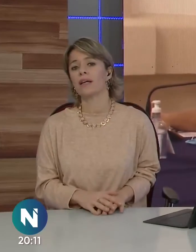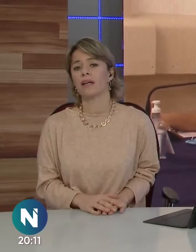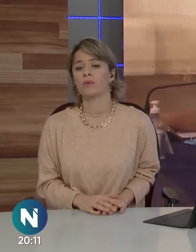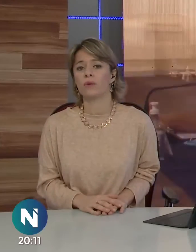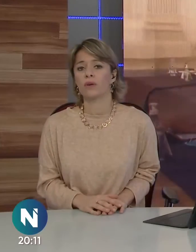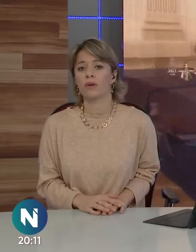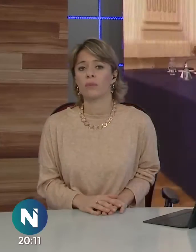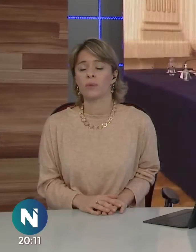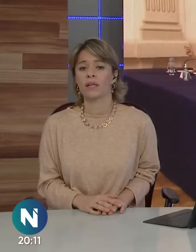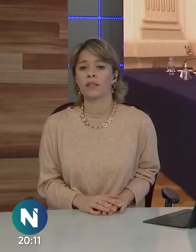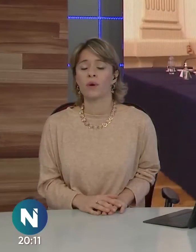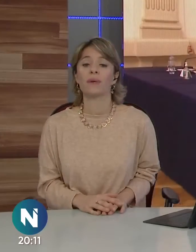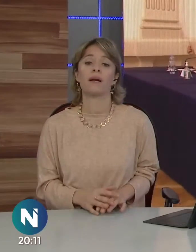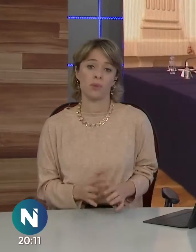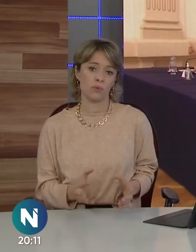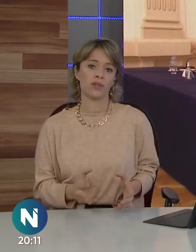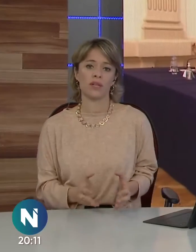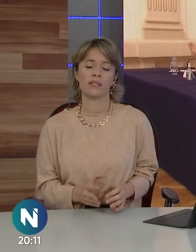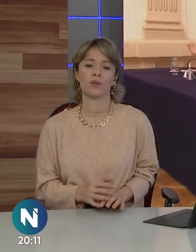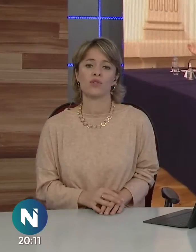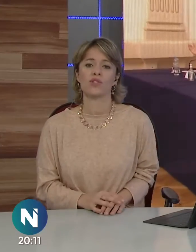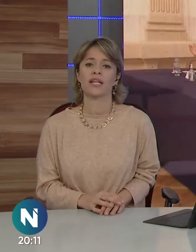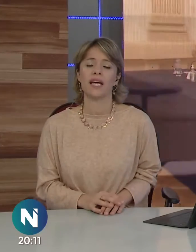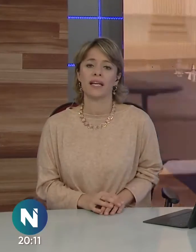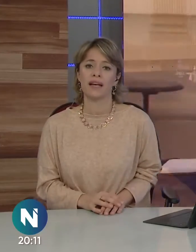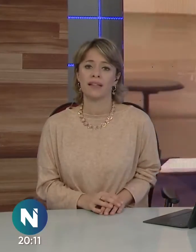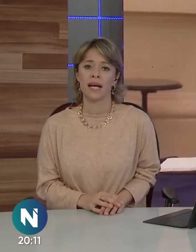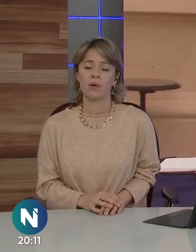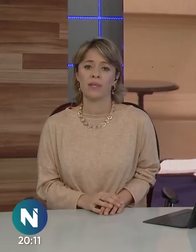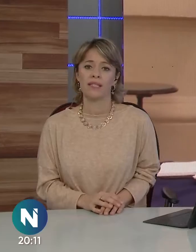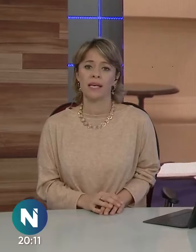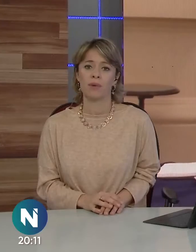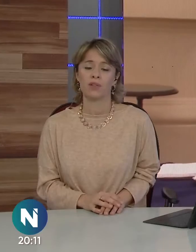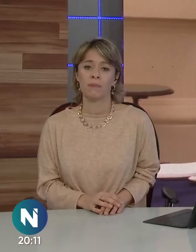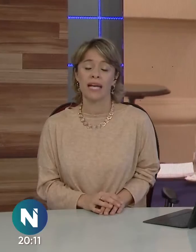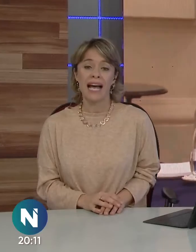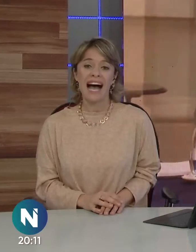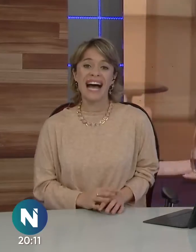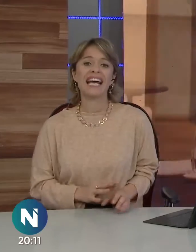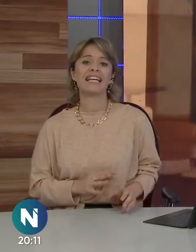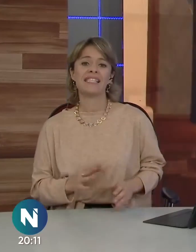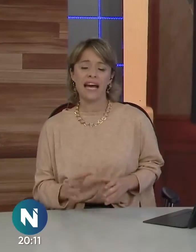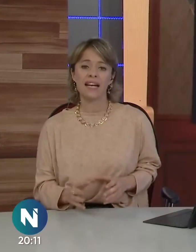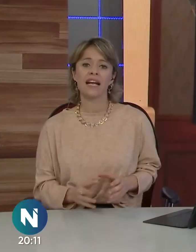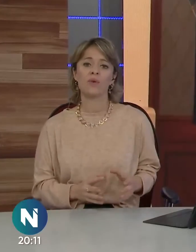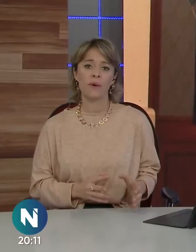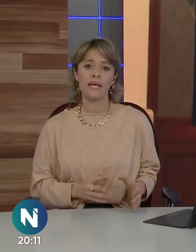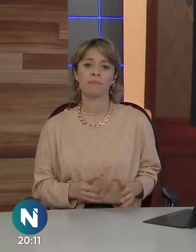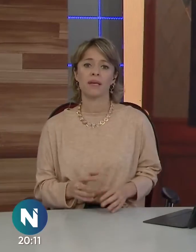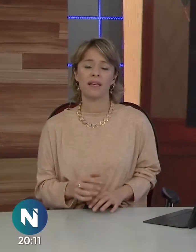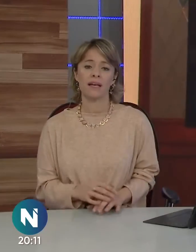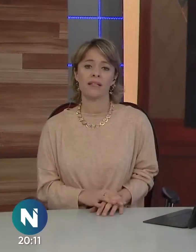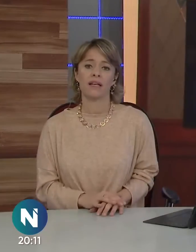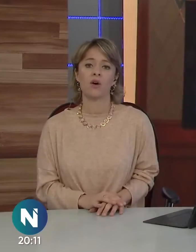tuvo como objetivo hablar por supuesto de la situación sanitaria de la provincia pero también analizar las nuevas